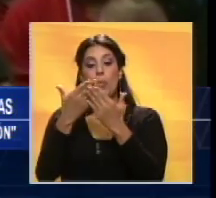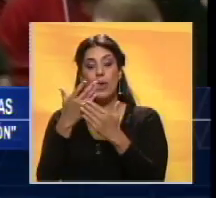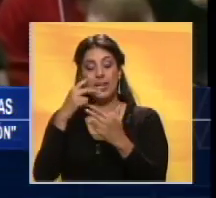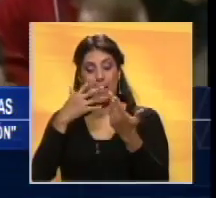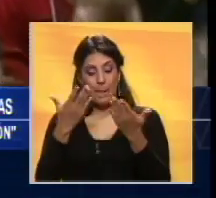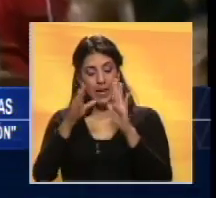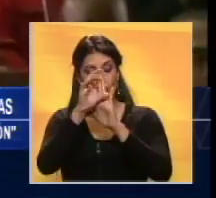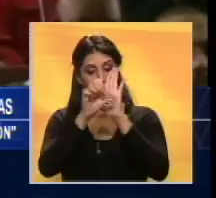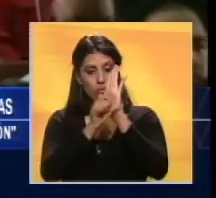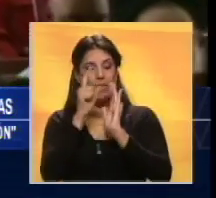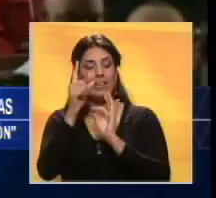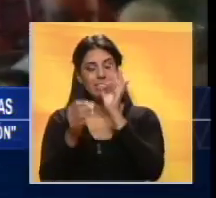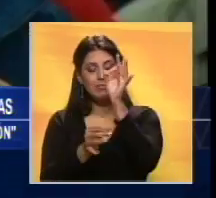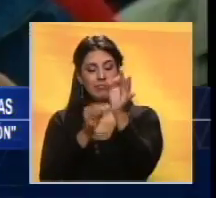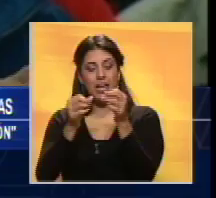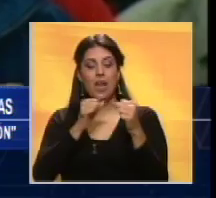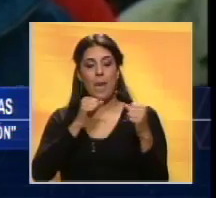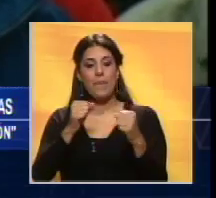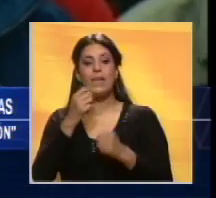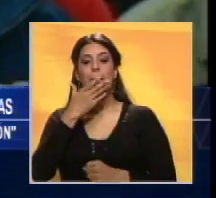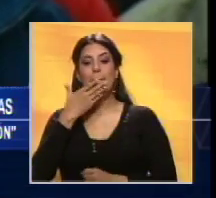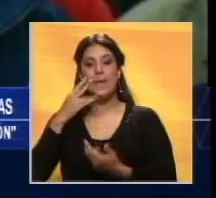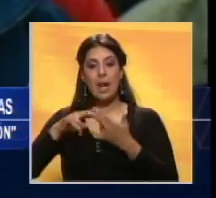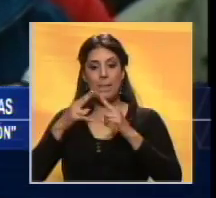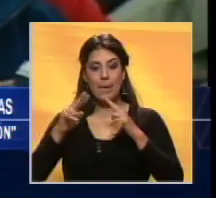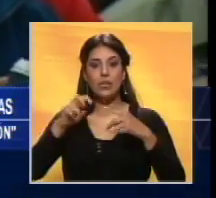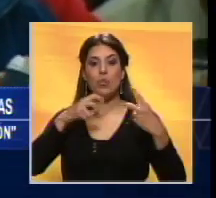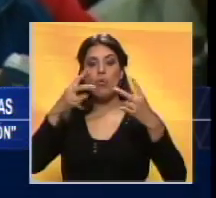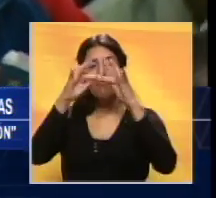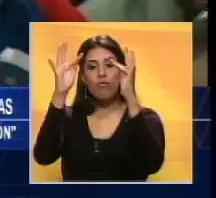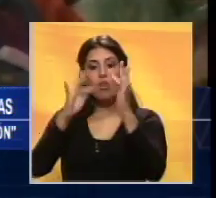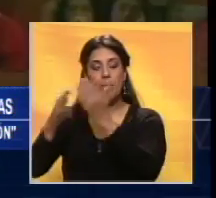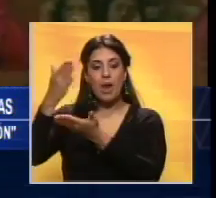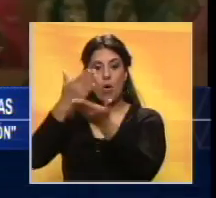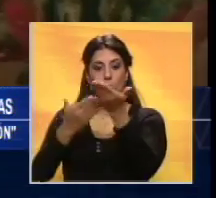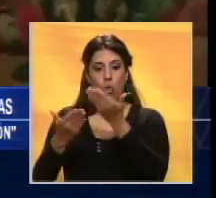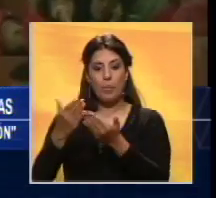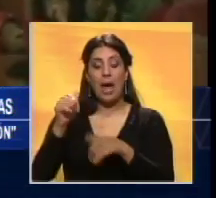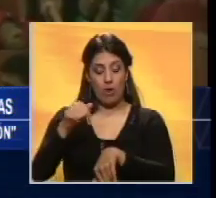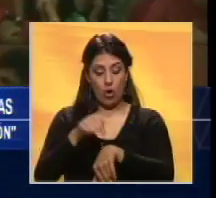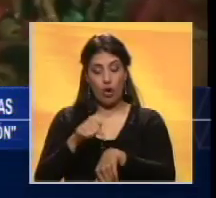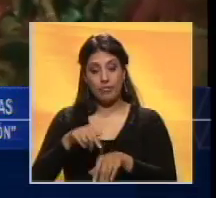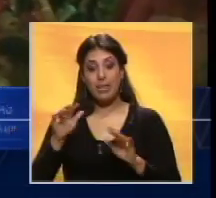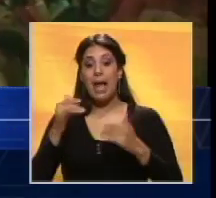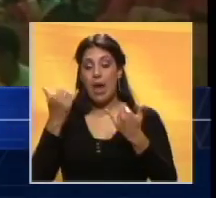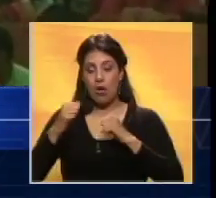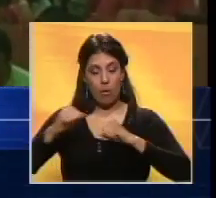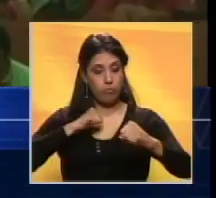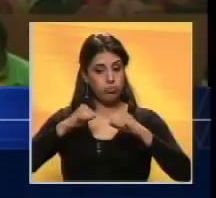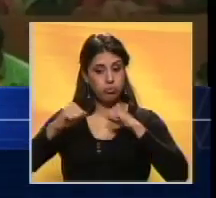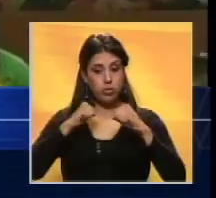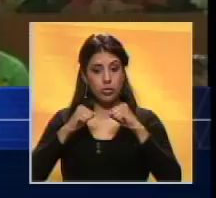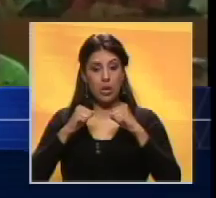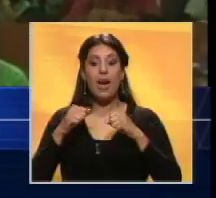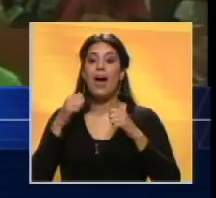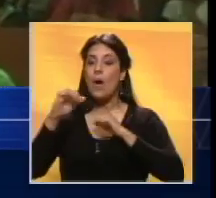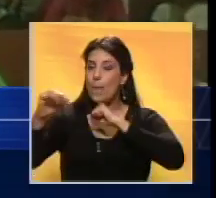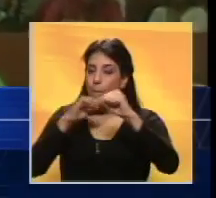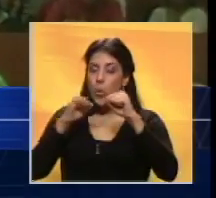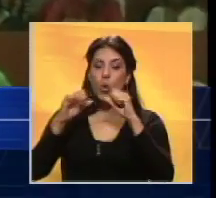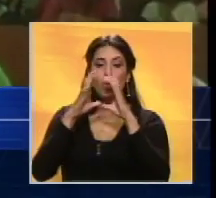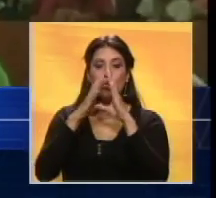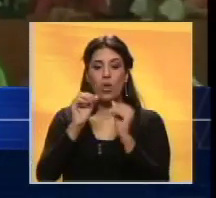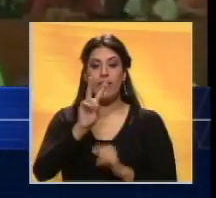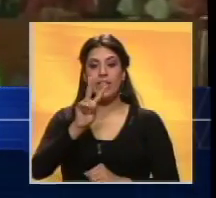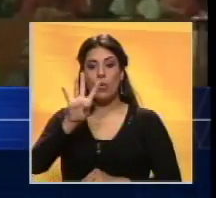la constituyente destacan la consolidación de la paz y del nuevo modelo económico. Llegó la hora, pues, activarse